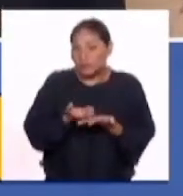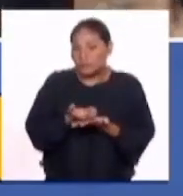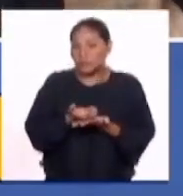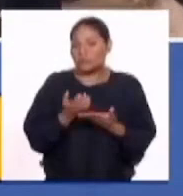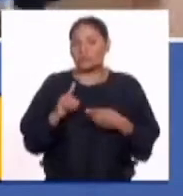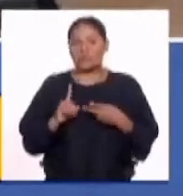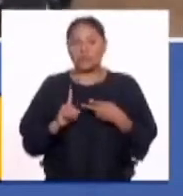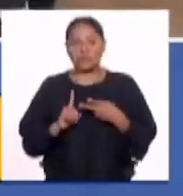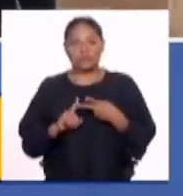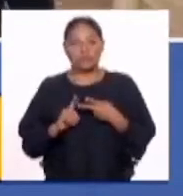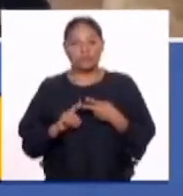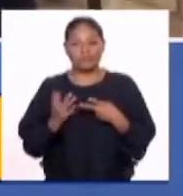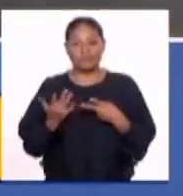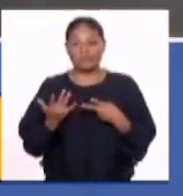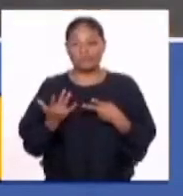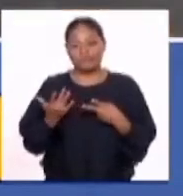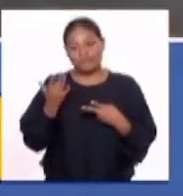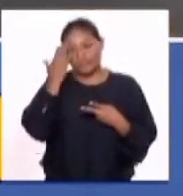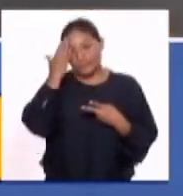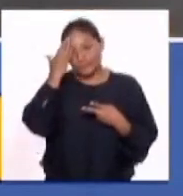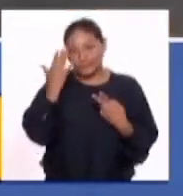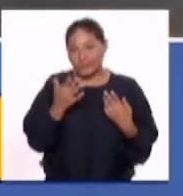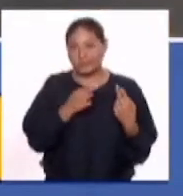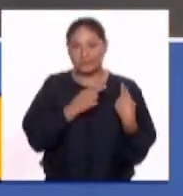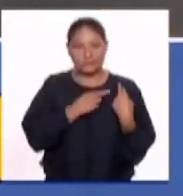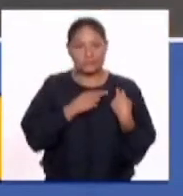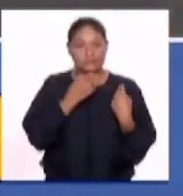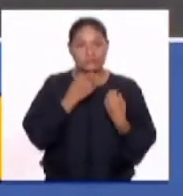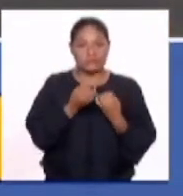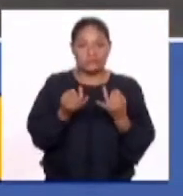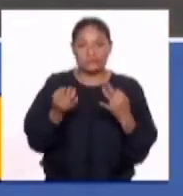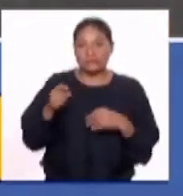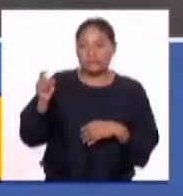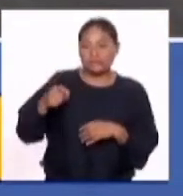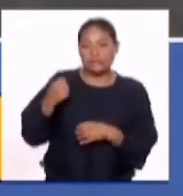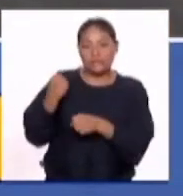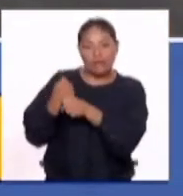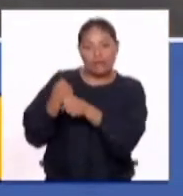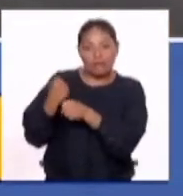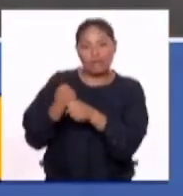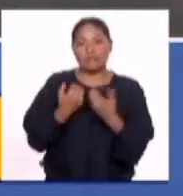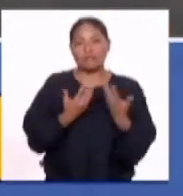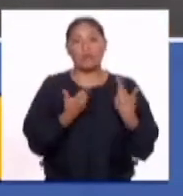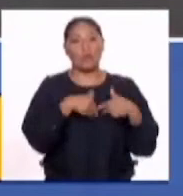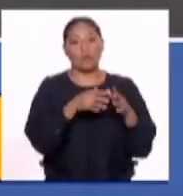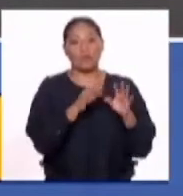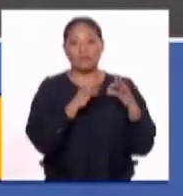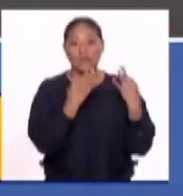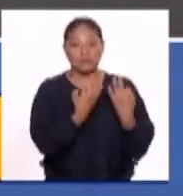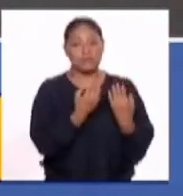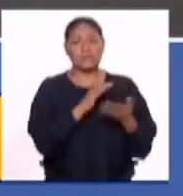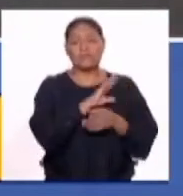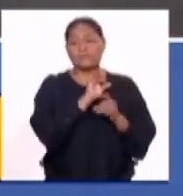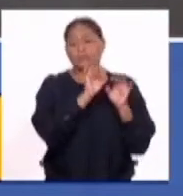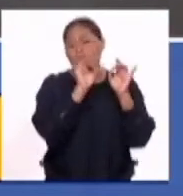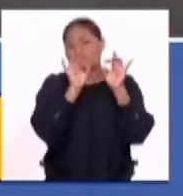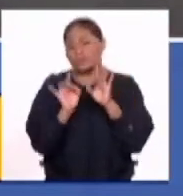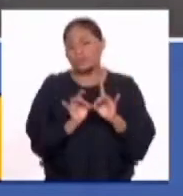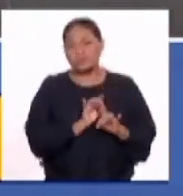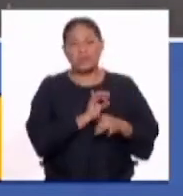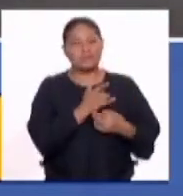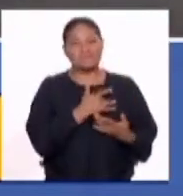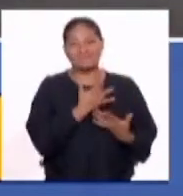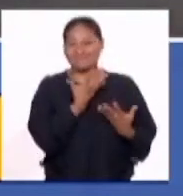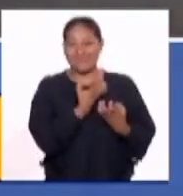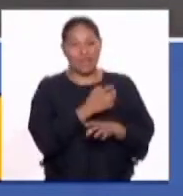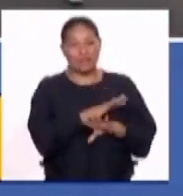a ausencia de posiciones laborales, a razones familiares, a reunificación, finalmente, a